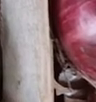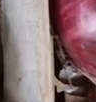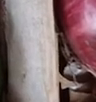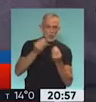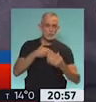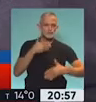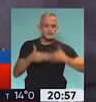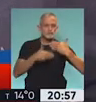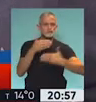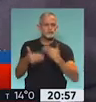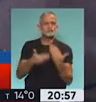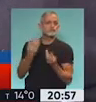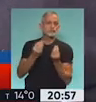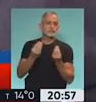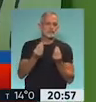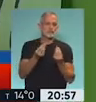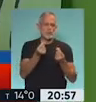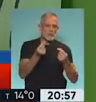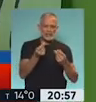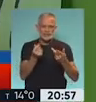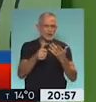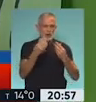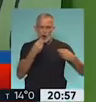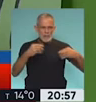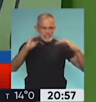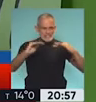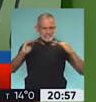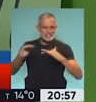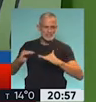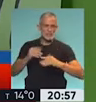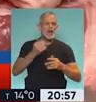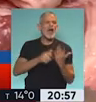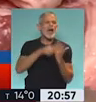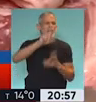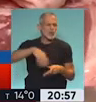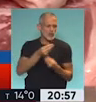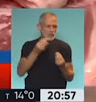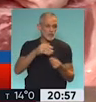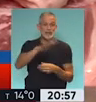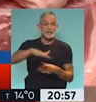necesario que el gobierno por ahí tome medidas con anterioridad para no dar